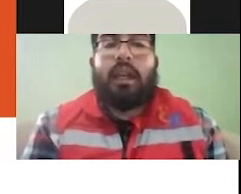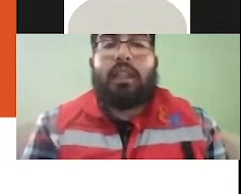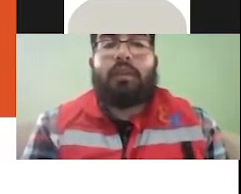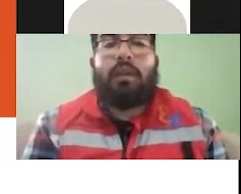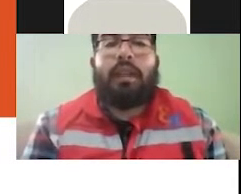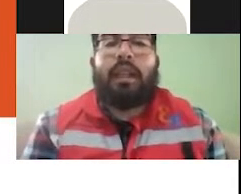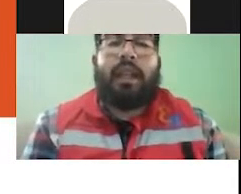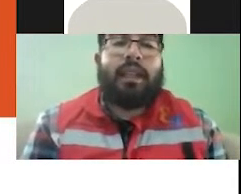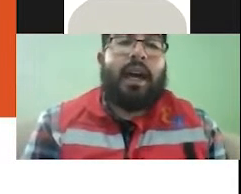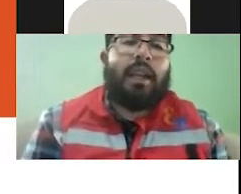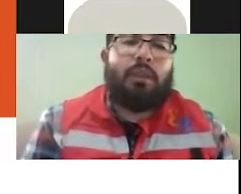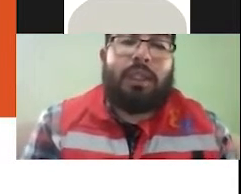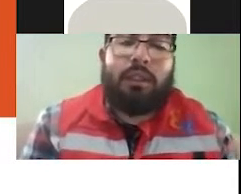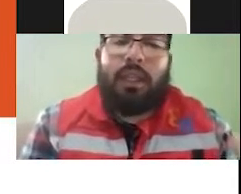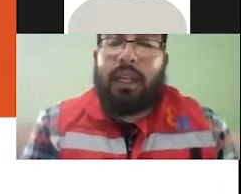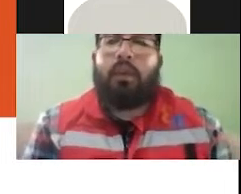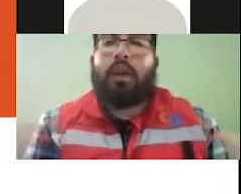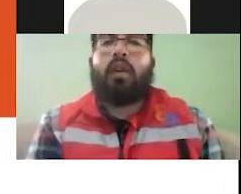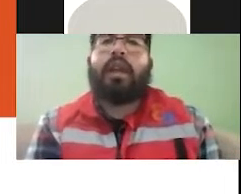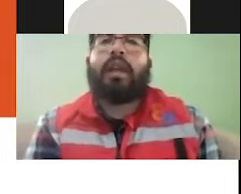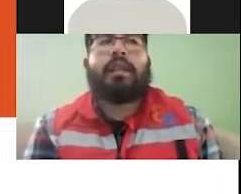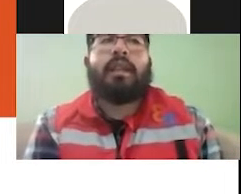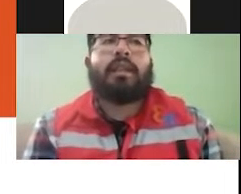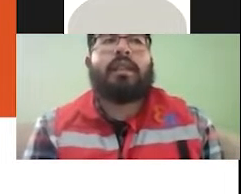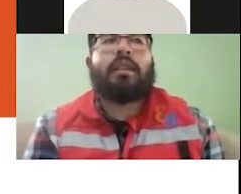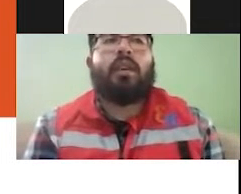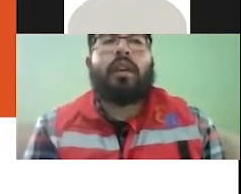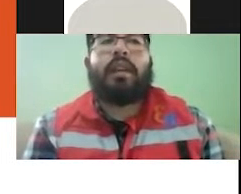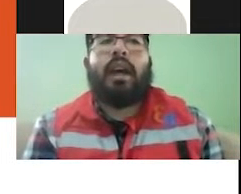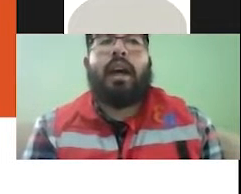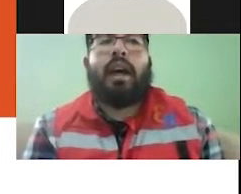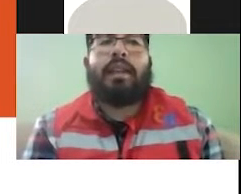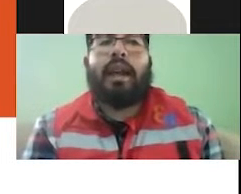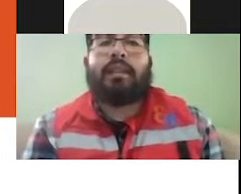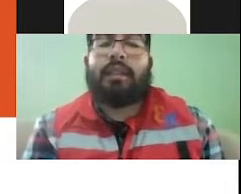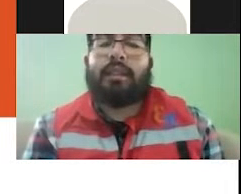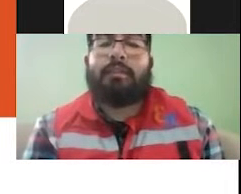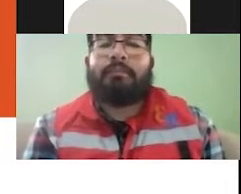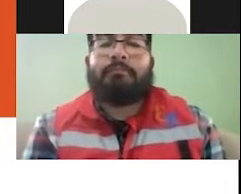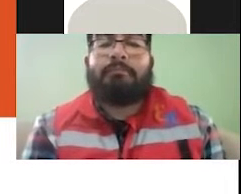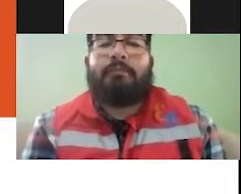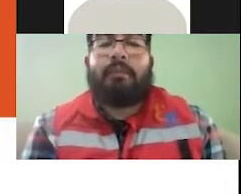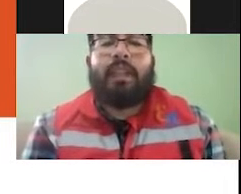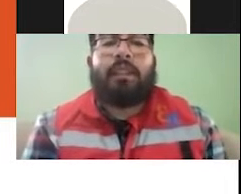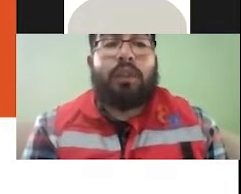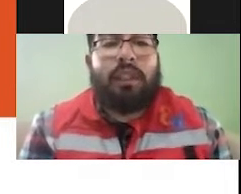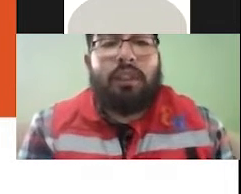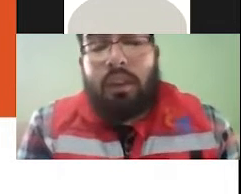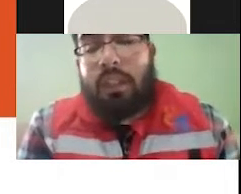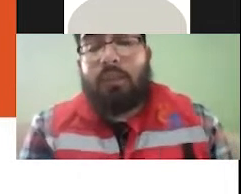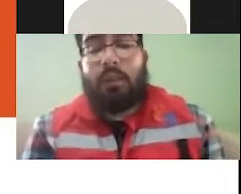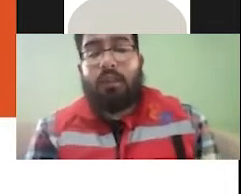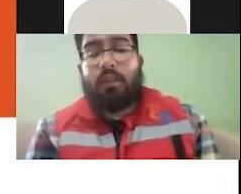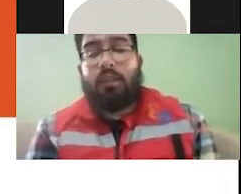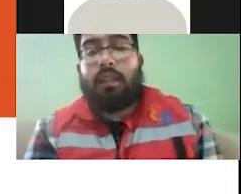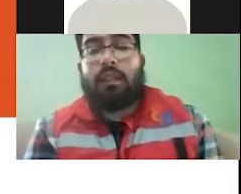nuestra responsabilidad el dar la información de que a lo mejor ese extintor ya ya se utilizó y